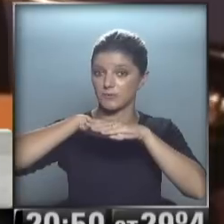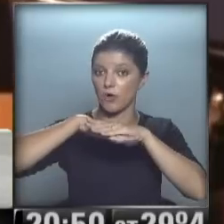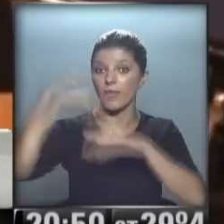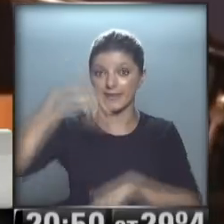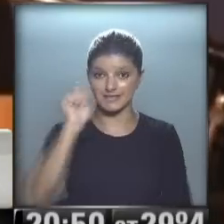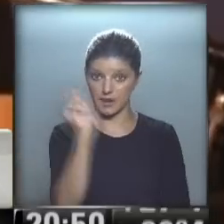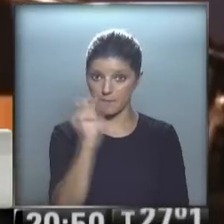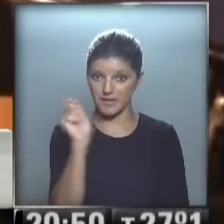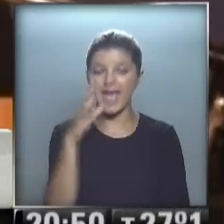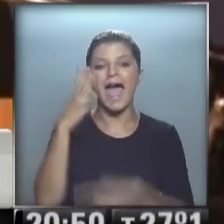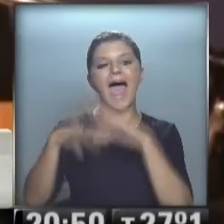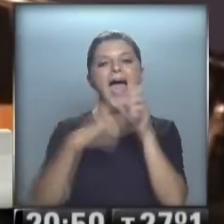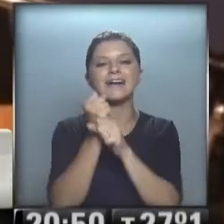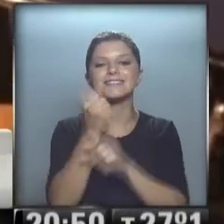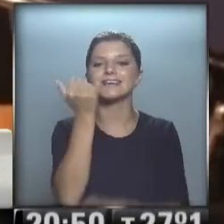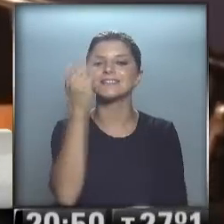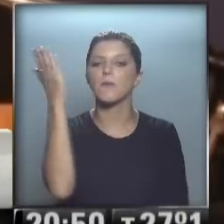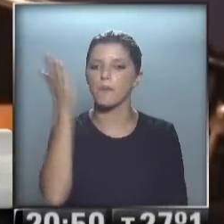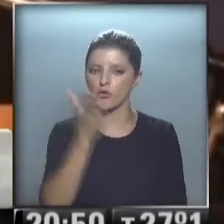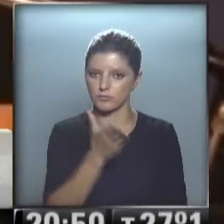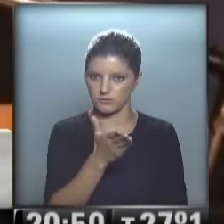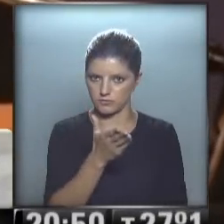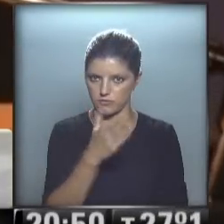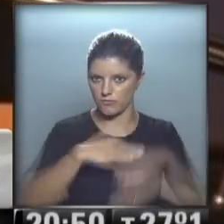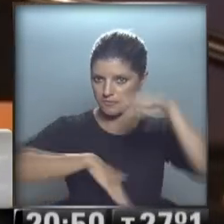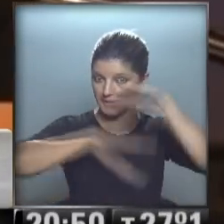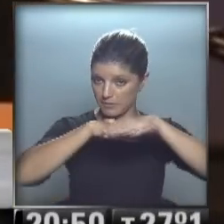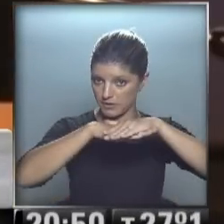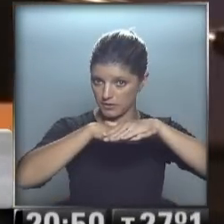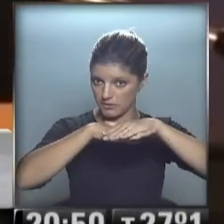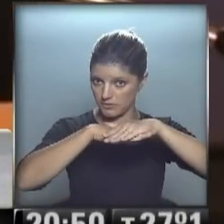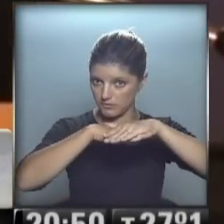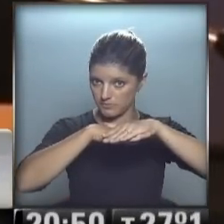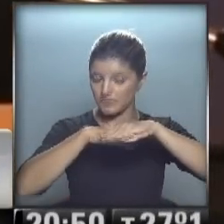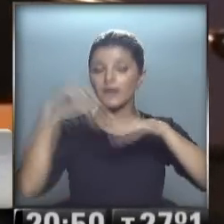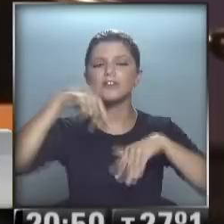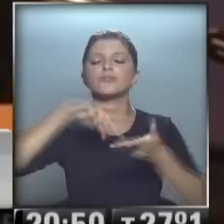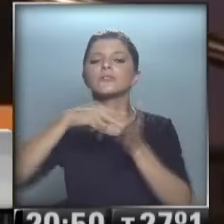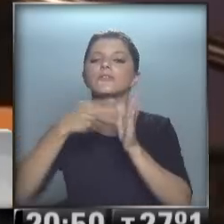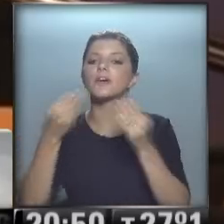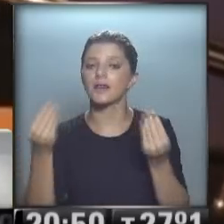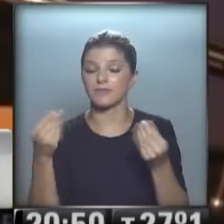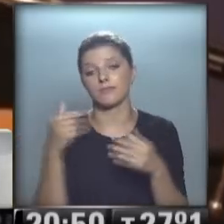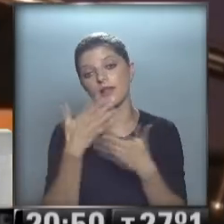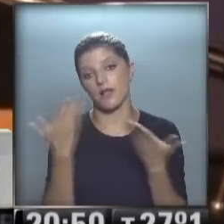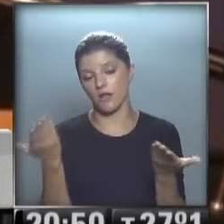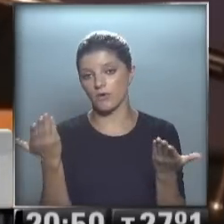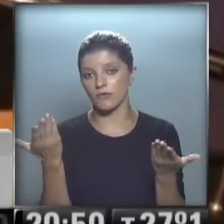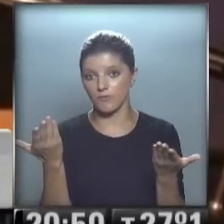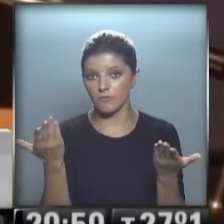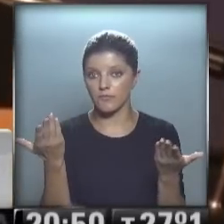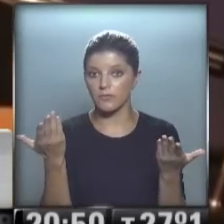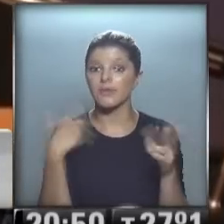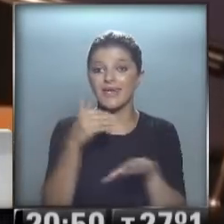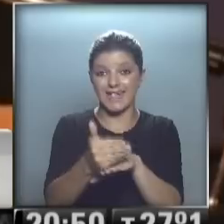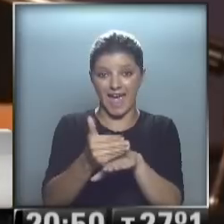mes de hasta 6%. Esto significa, claro está, que